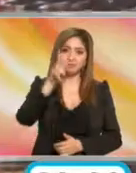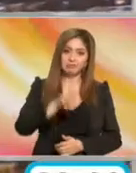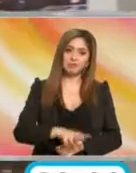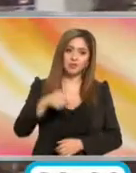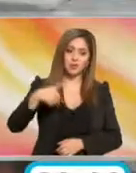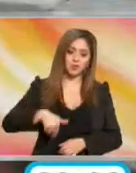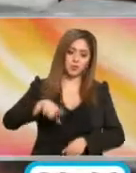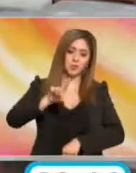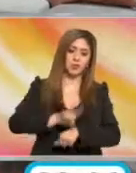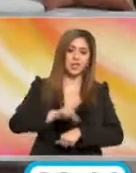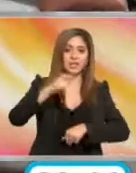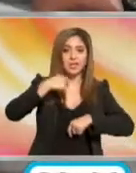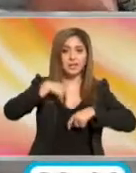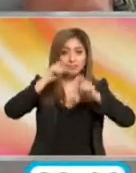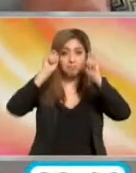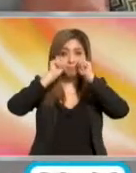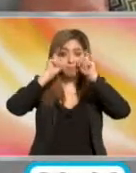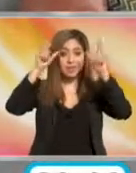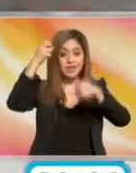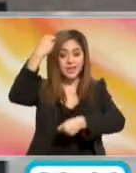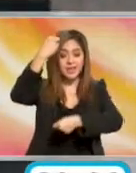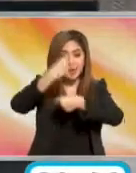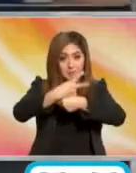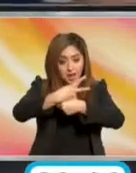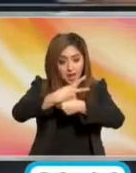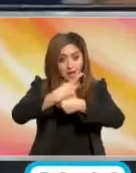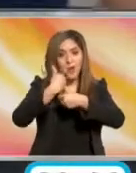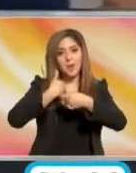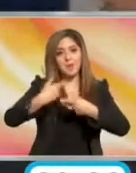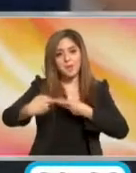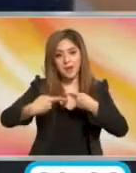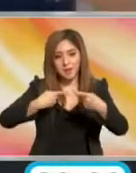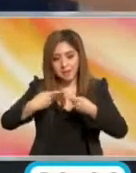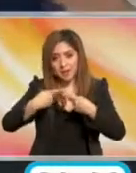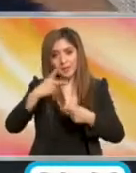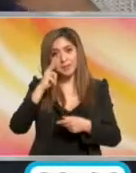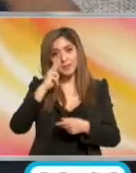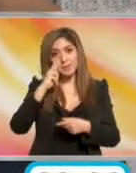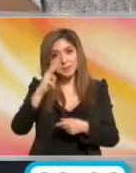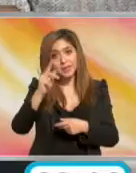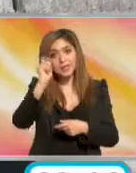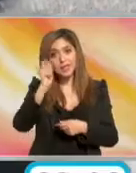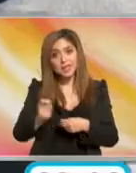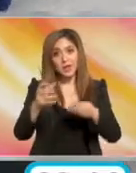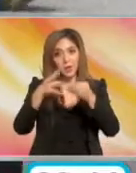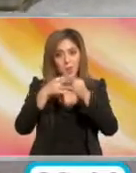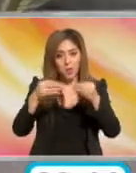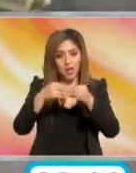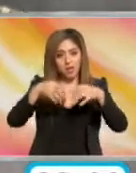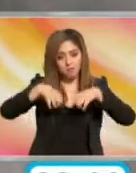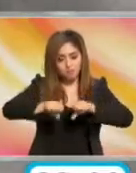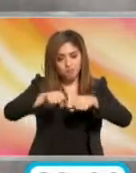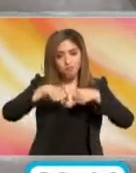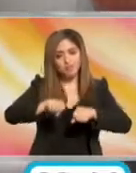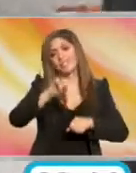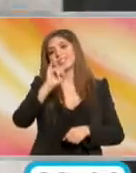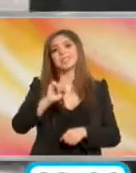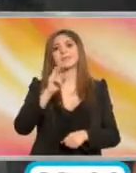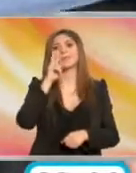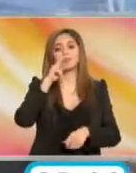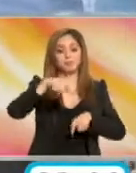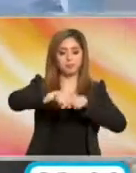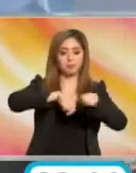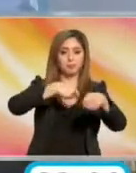más temprano, Sí. preparar. Muy bien. Oye, y con todos sus bolillitos. Claro. También Que hicieron se los me hagan bolillos. las bolitas Ah, de chilaquiles,